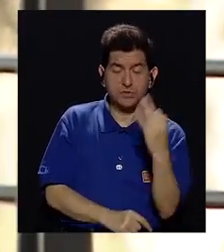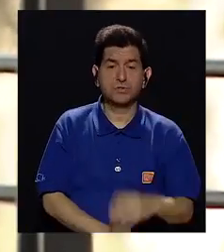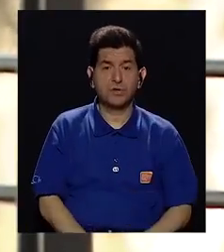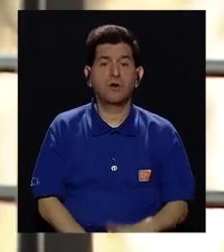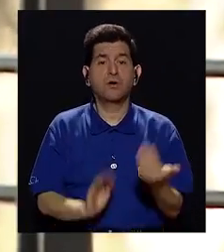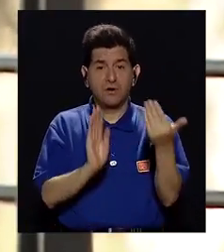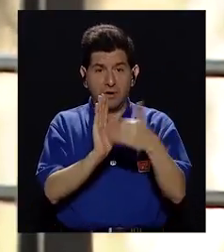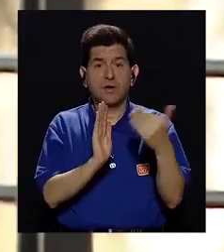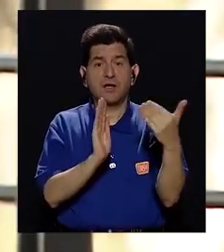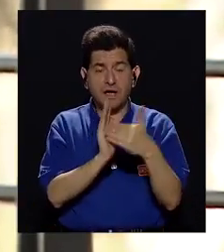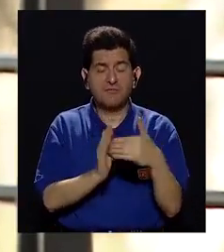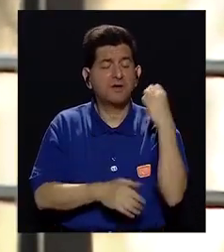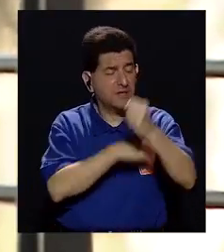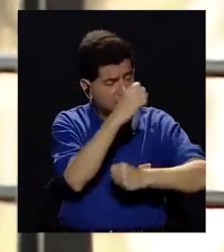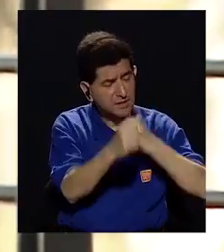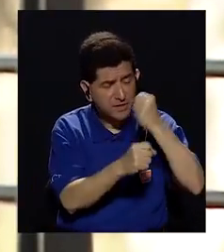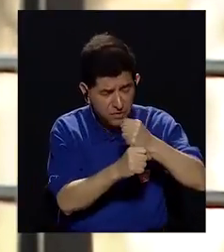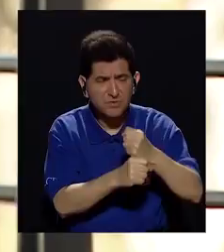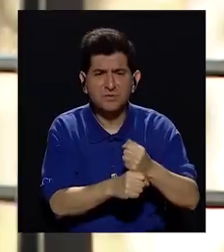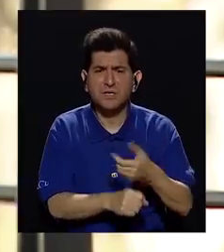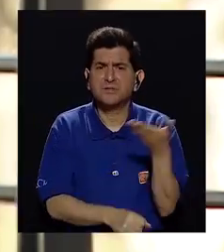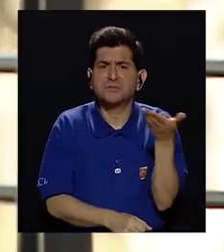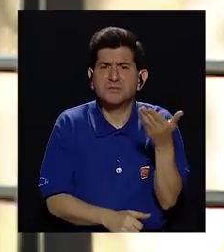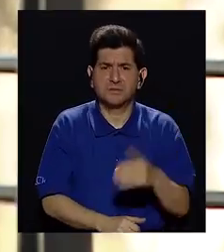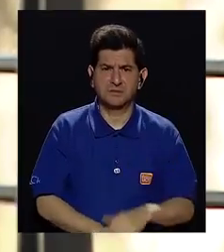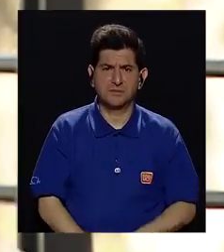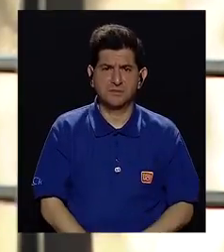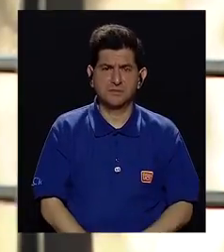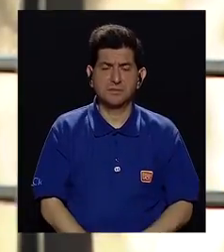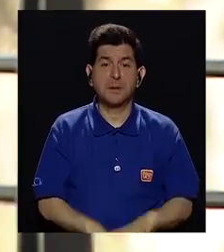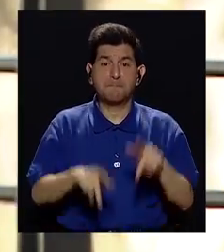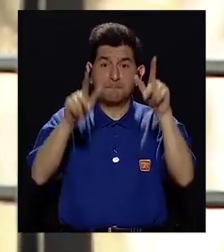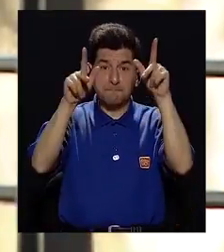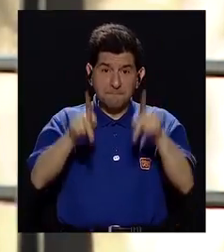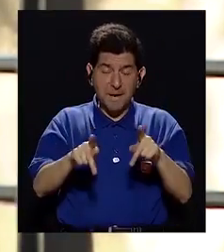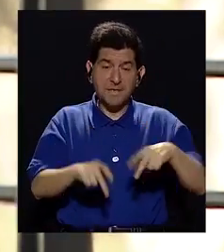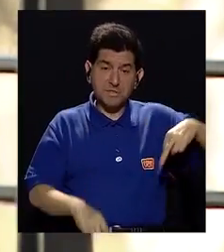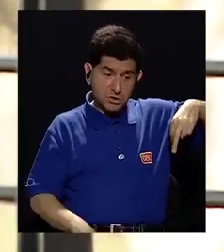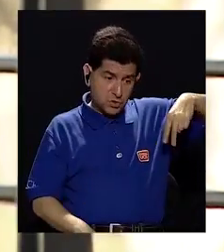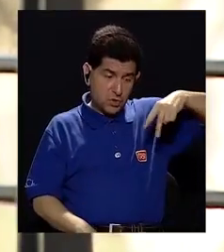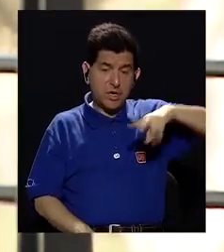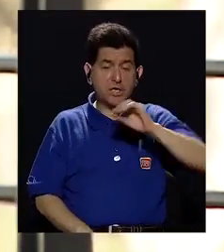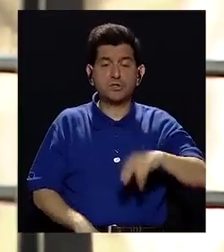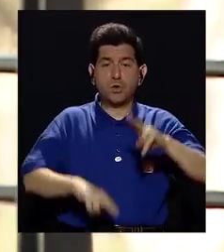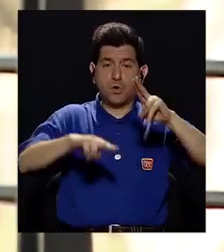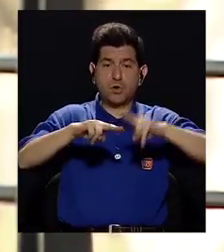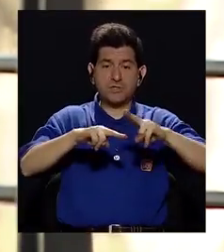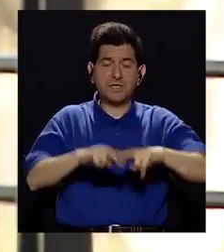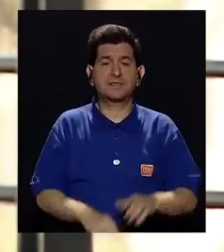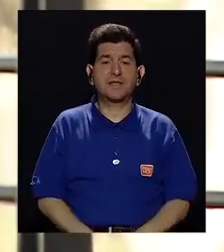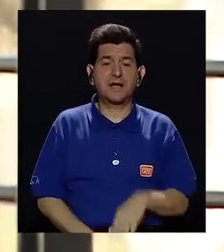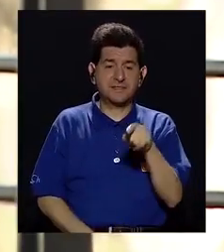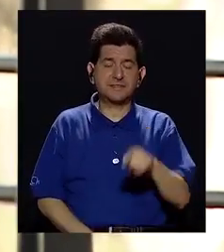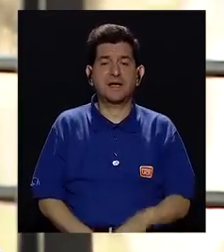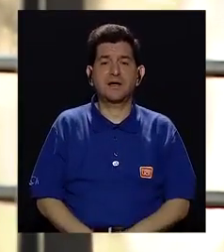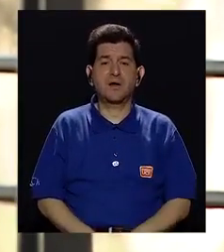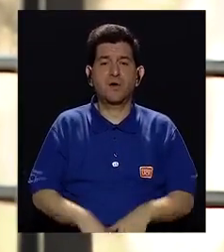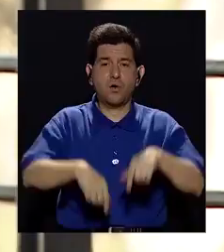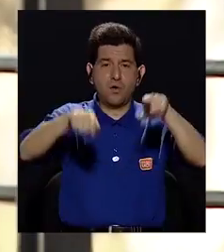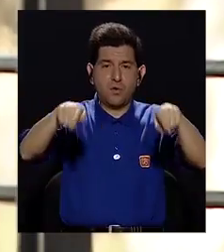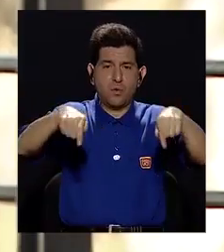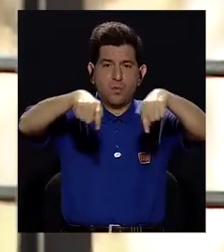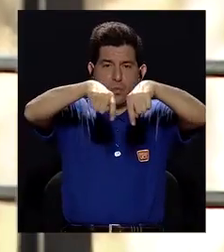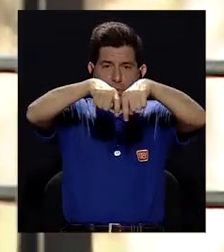nos afecta a través de muchos años, y es las personas que caminan o se sientan siempre con las piernas